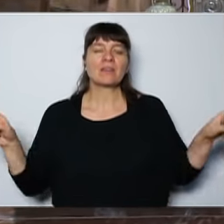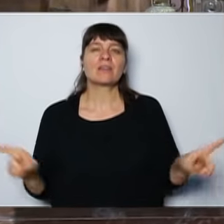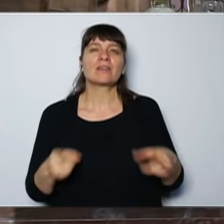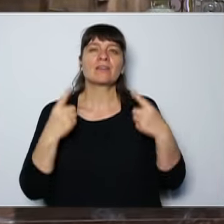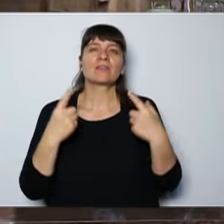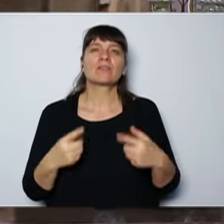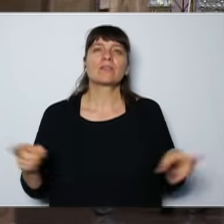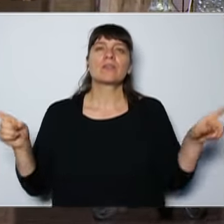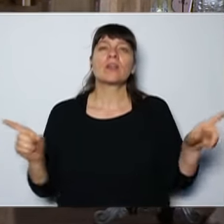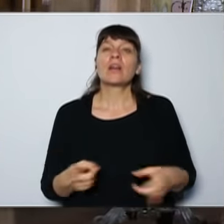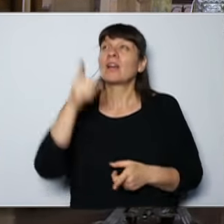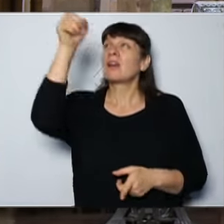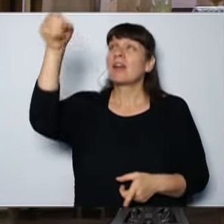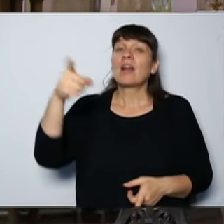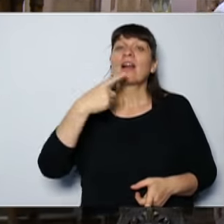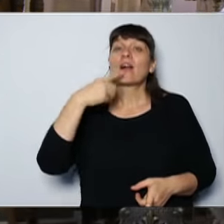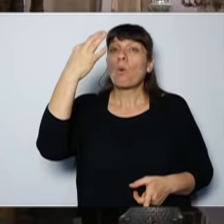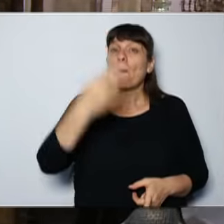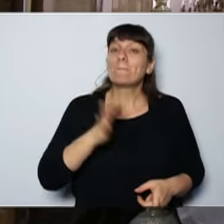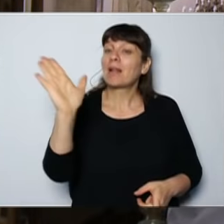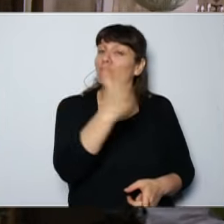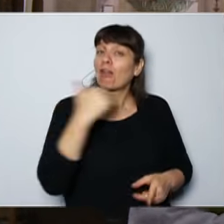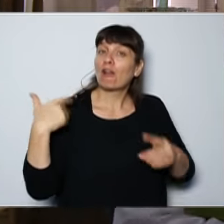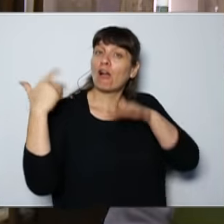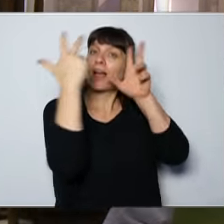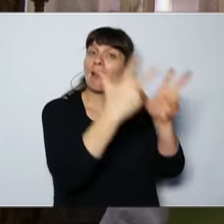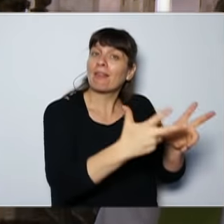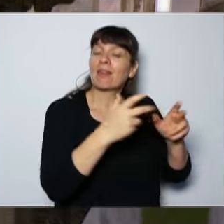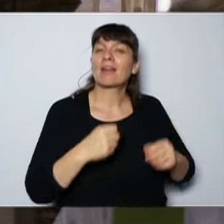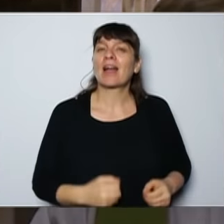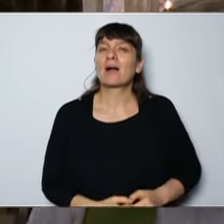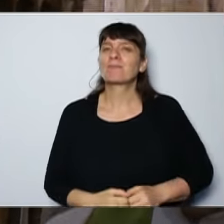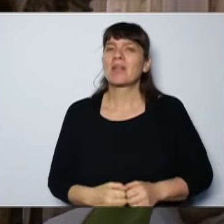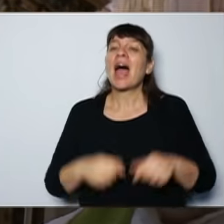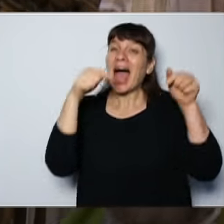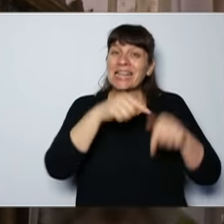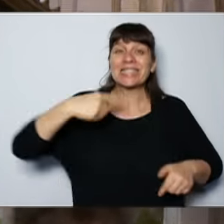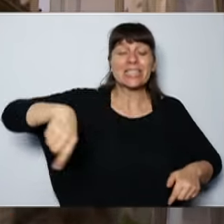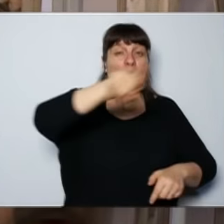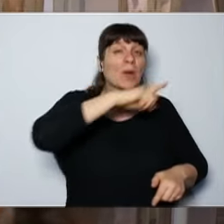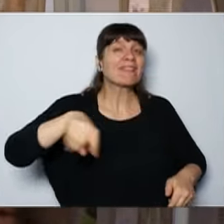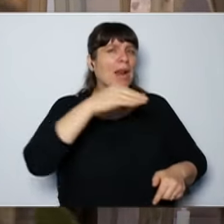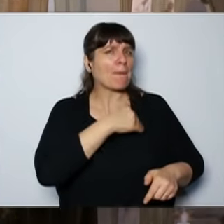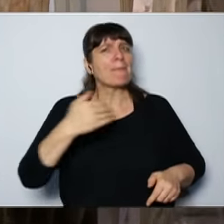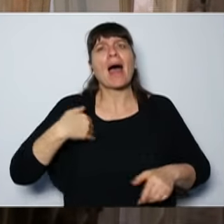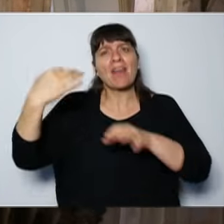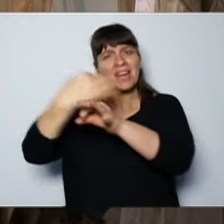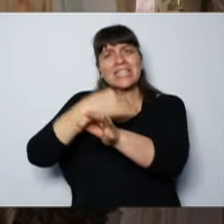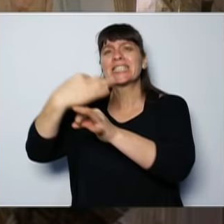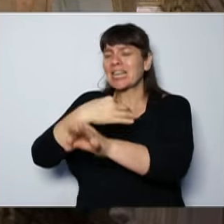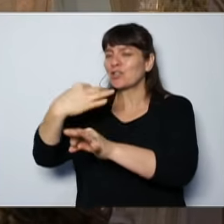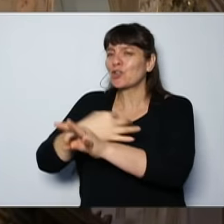Desde la Catedral Metropolitana de Buenos Aires, compartimos la Santa Misa presidida